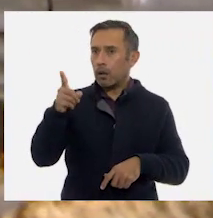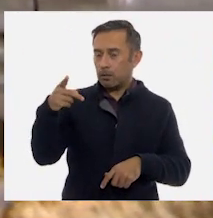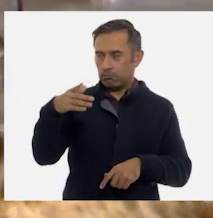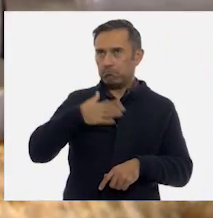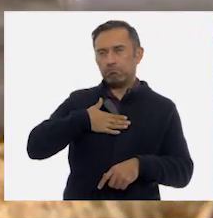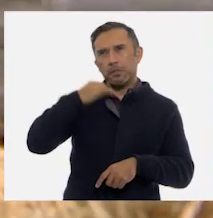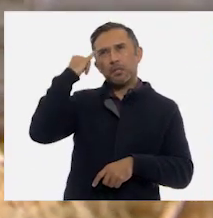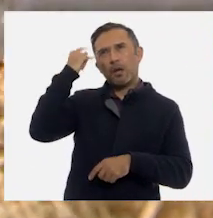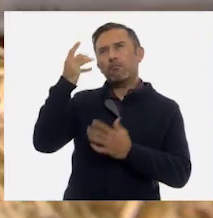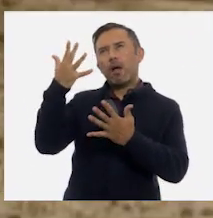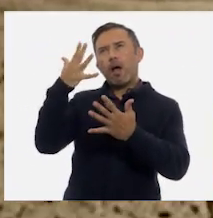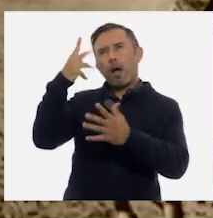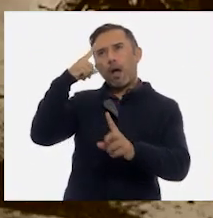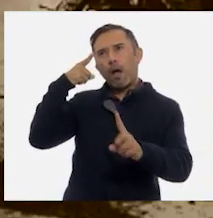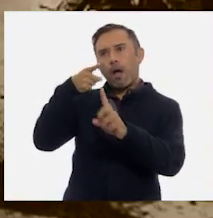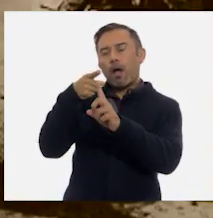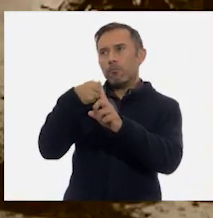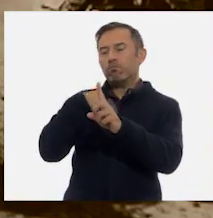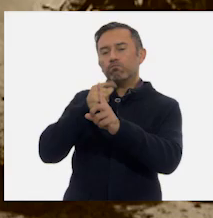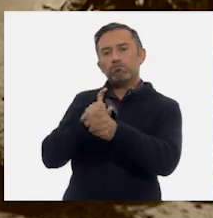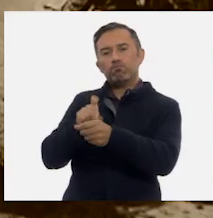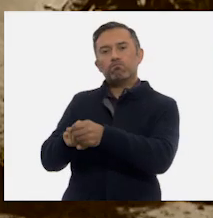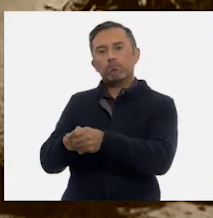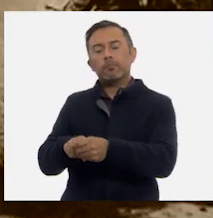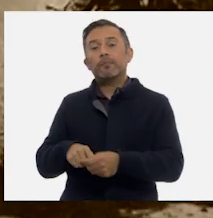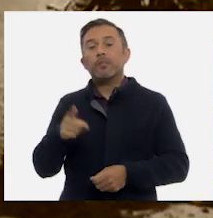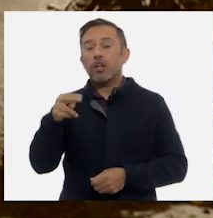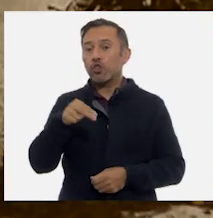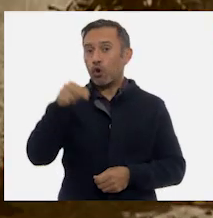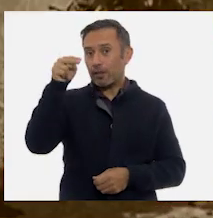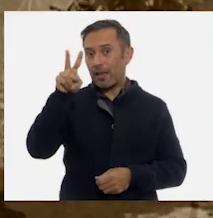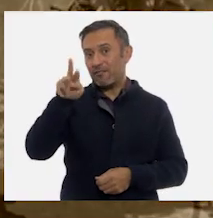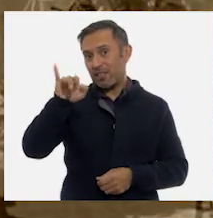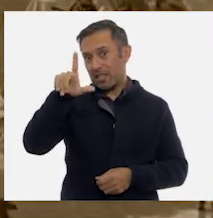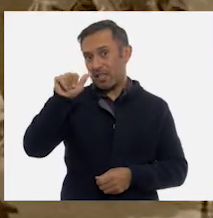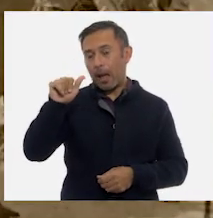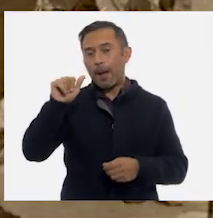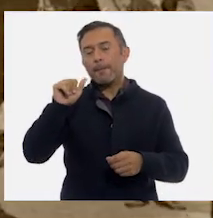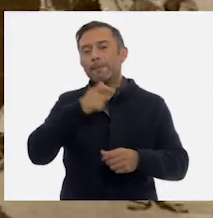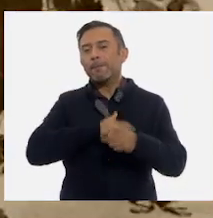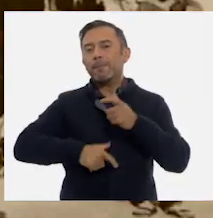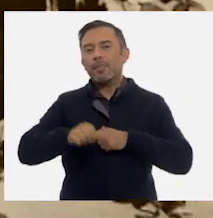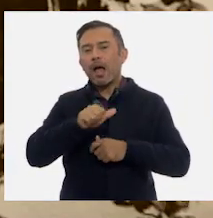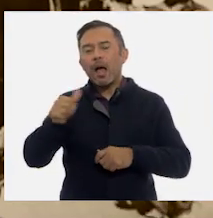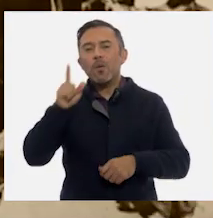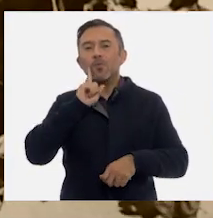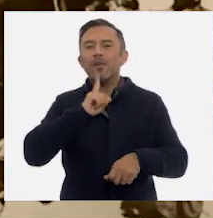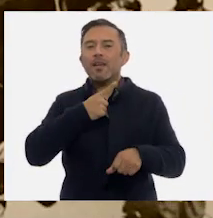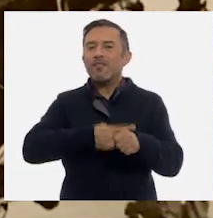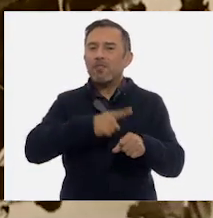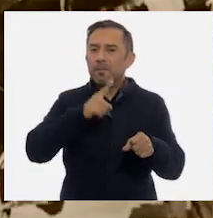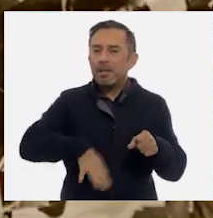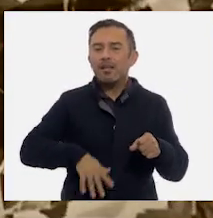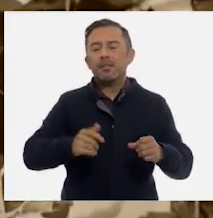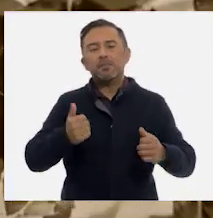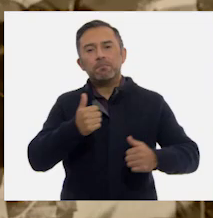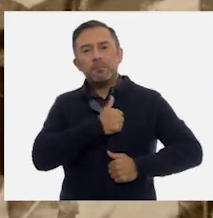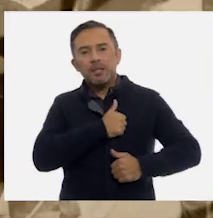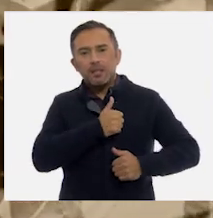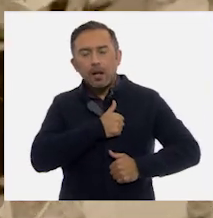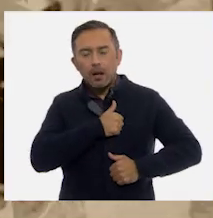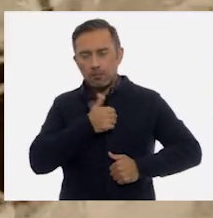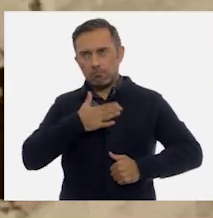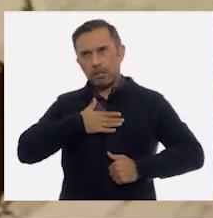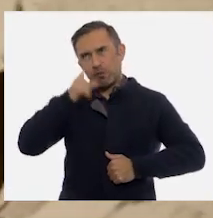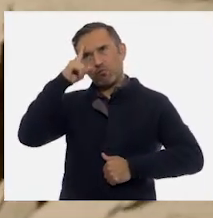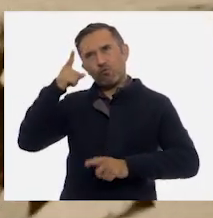ideales. En el norte, Villa recibió el apoyo de enfermeras, militares y promotoras de su causa a favor de la